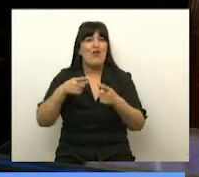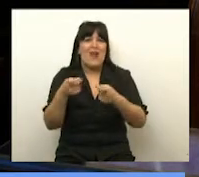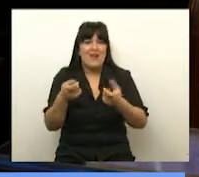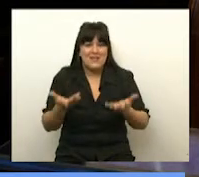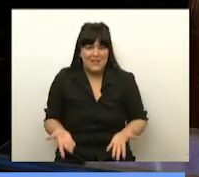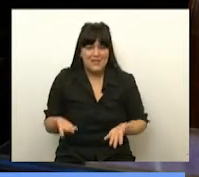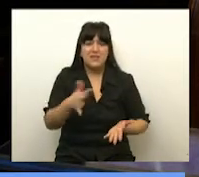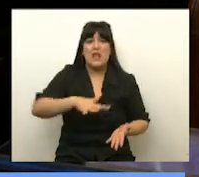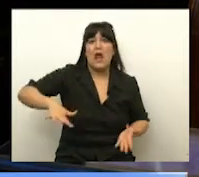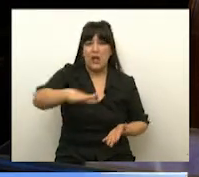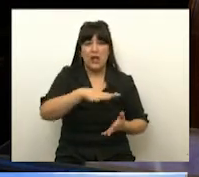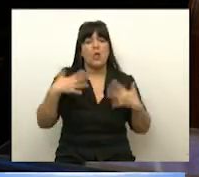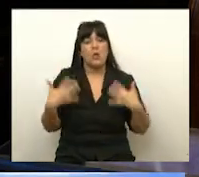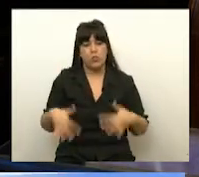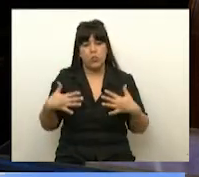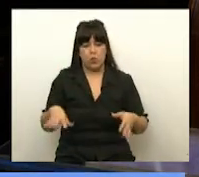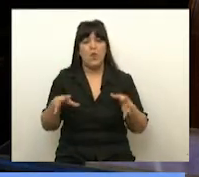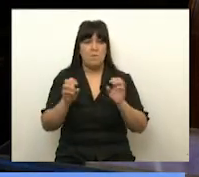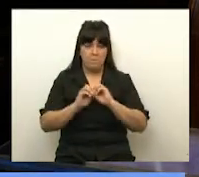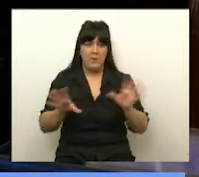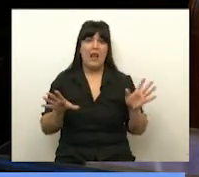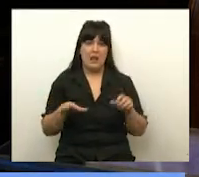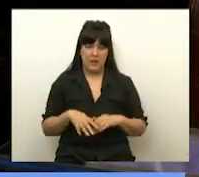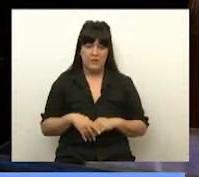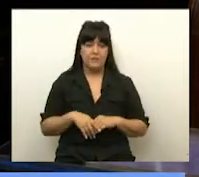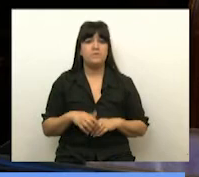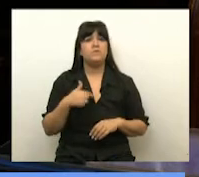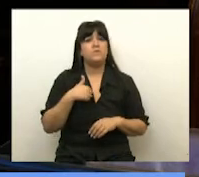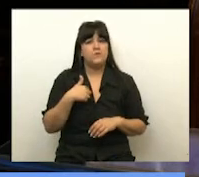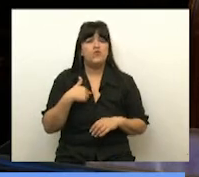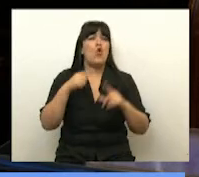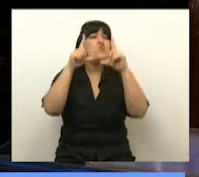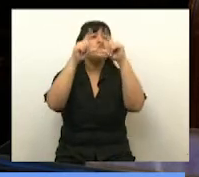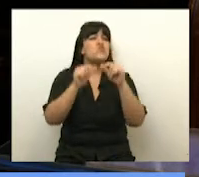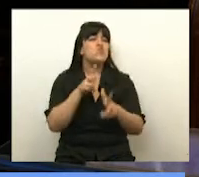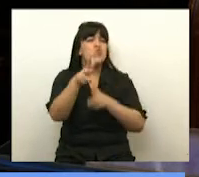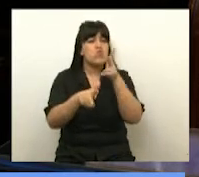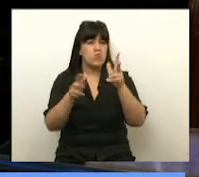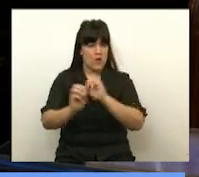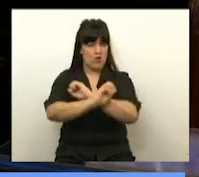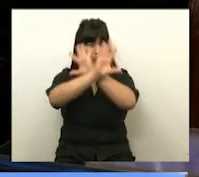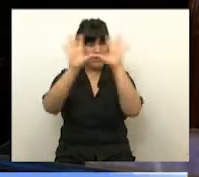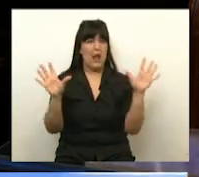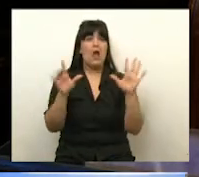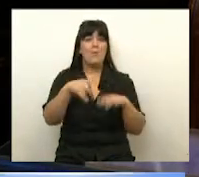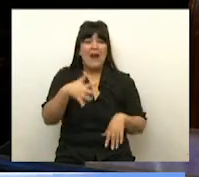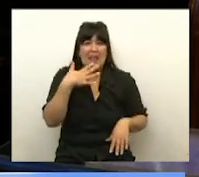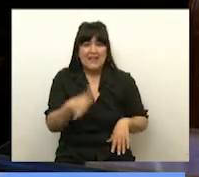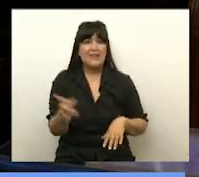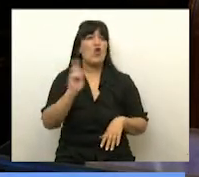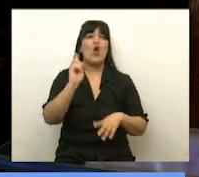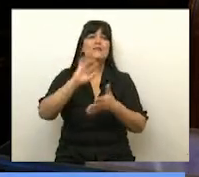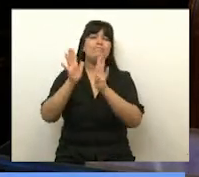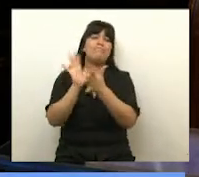que realmente la está pasando muy mal. Yo voy a poner en números para que nos entendamos que no es una cuestión estrictamente